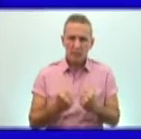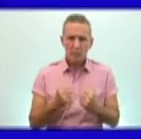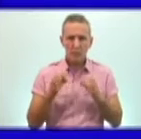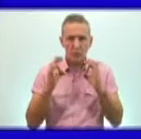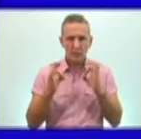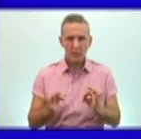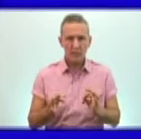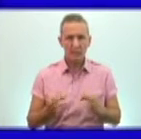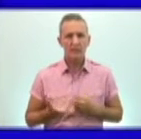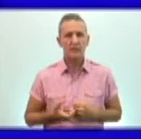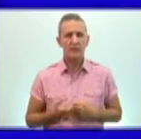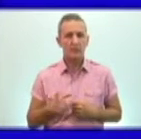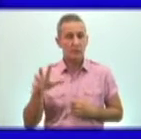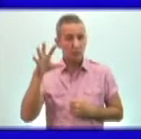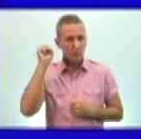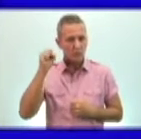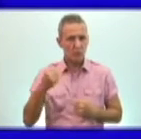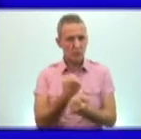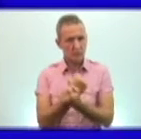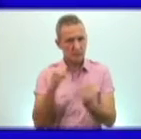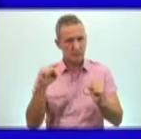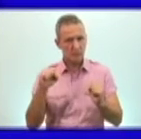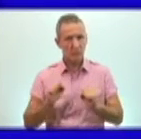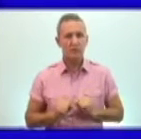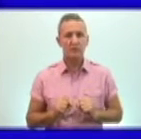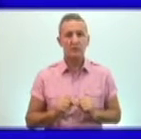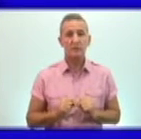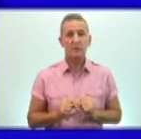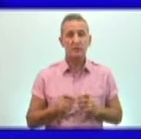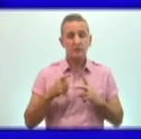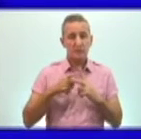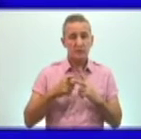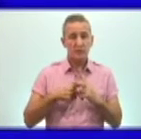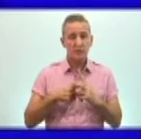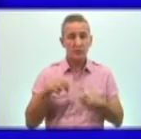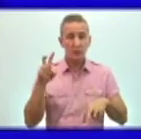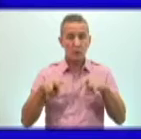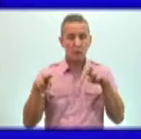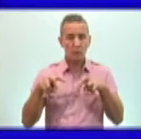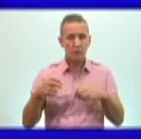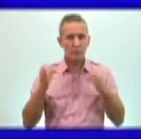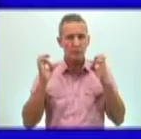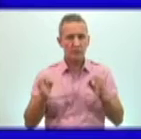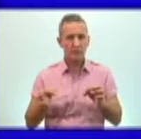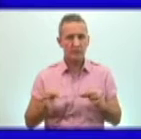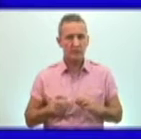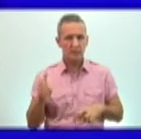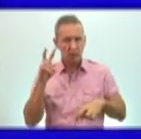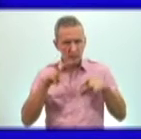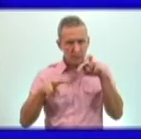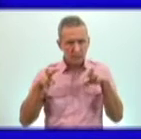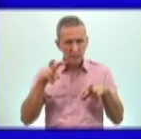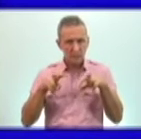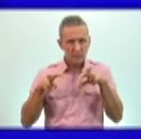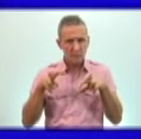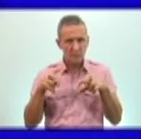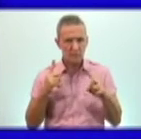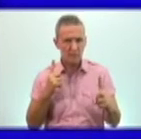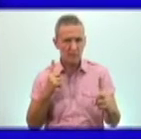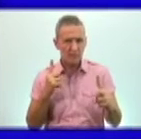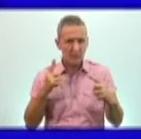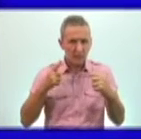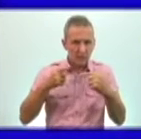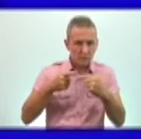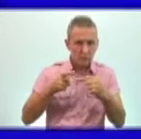es lo que entendemos como libertad, y propende a la búsqueda de la verdad por medio de la investigación y el contacto con la